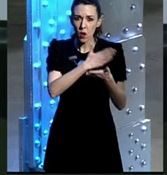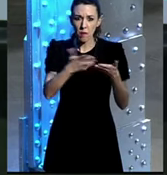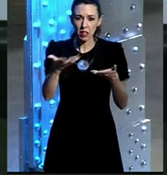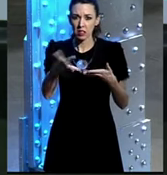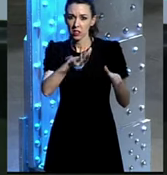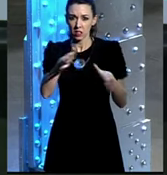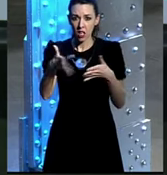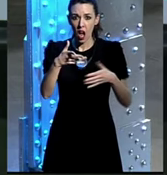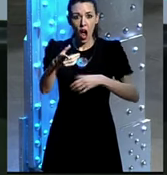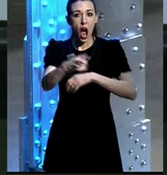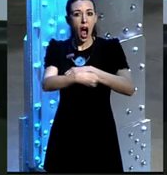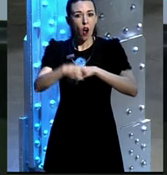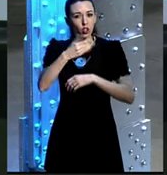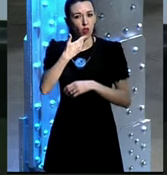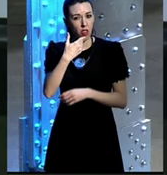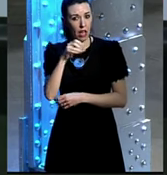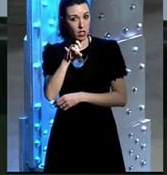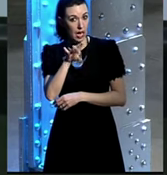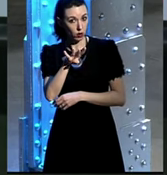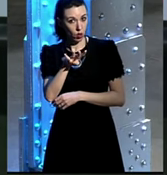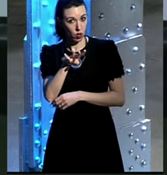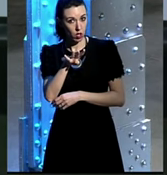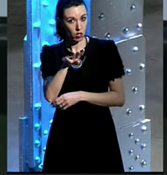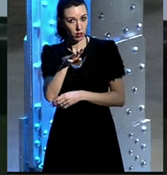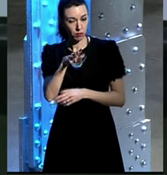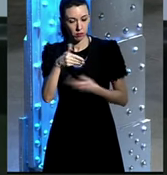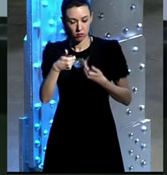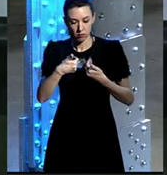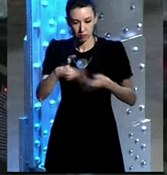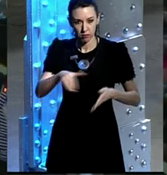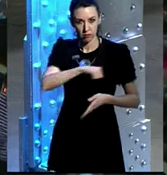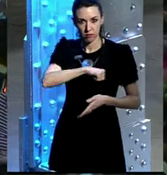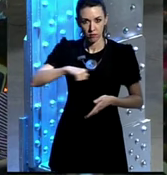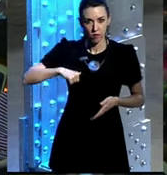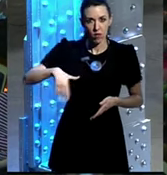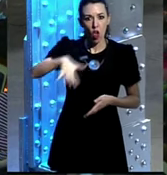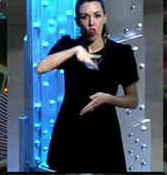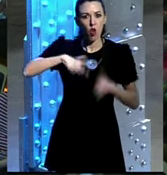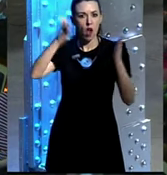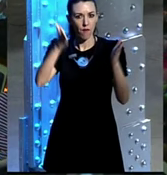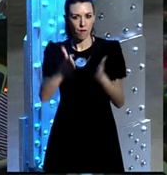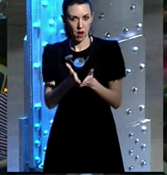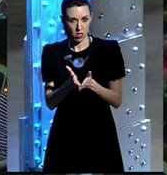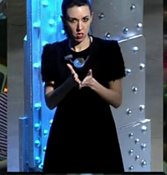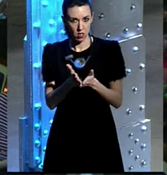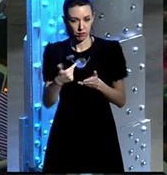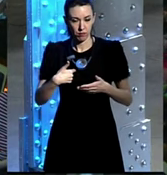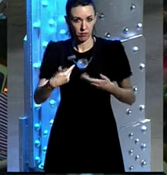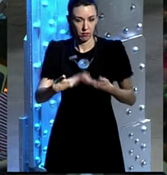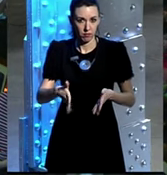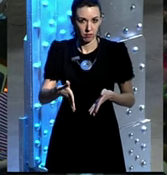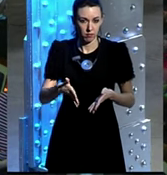más o menos en agosto de mis 14 años me perdí a mí mismo en algún lugar sobre un valle.